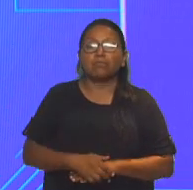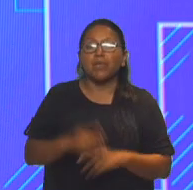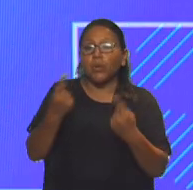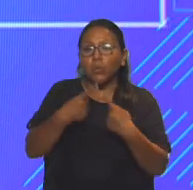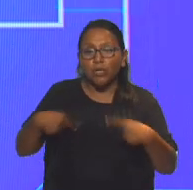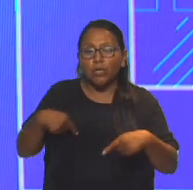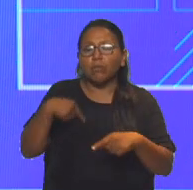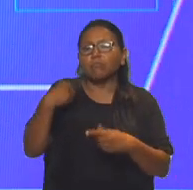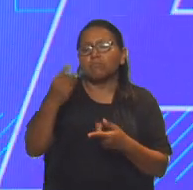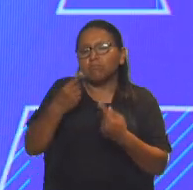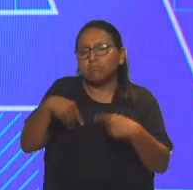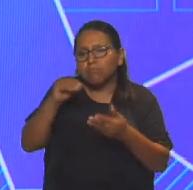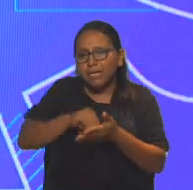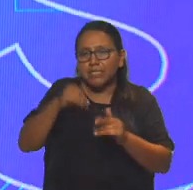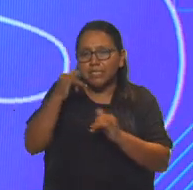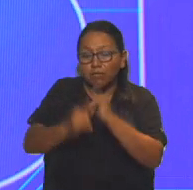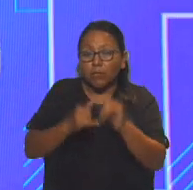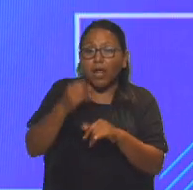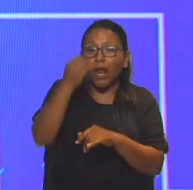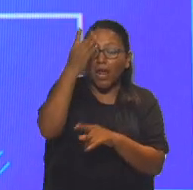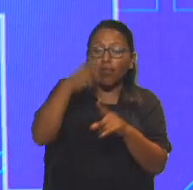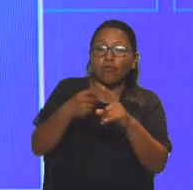cualquier momento más información a las doce segunda edición de noticias